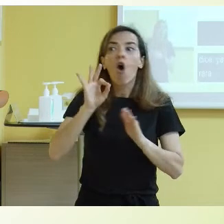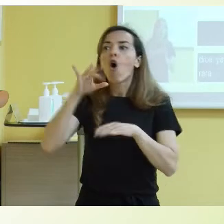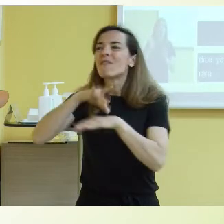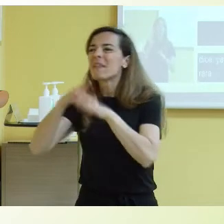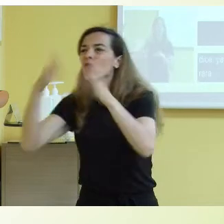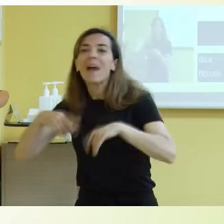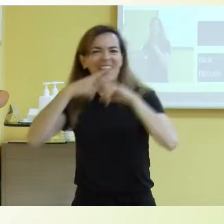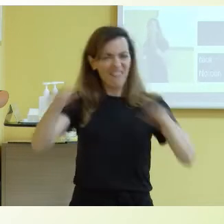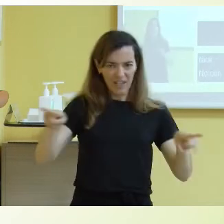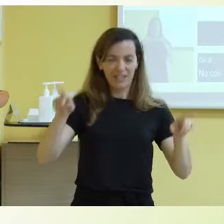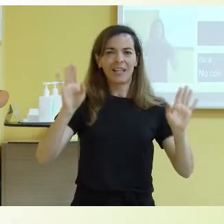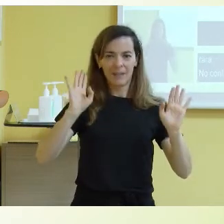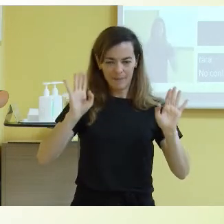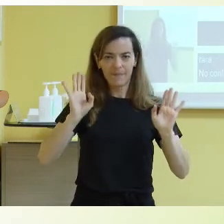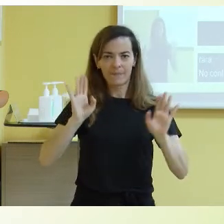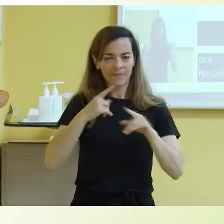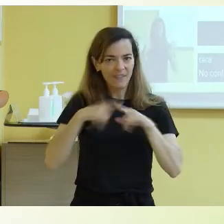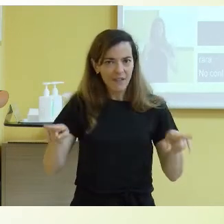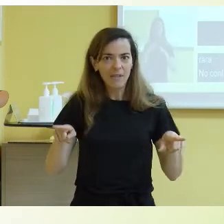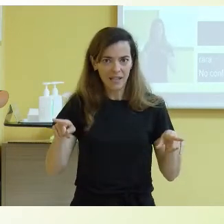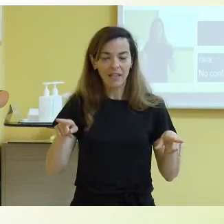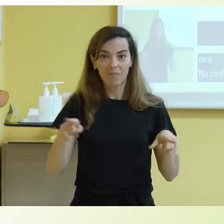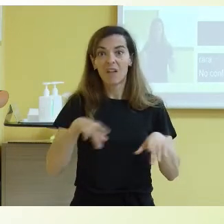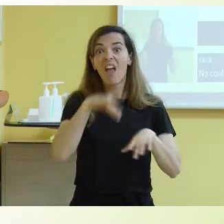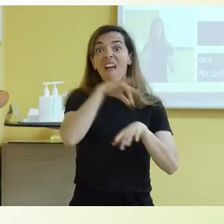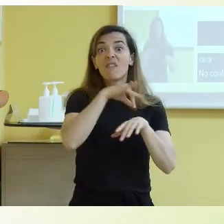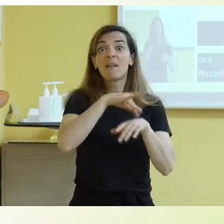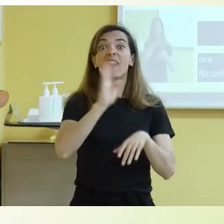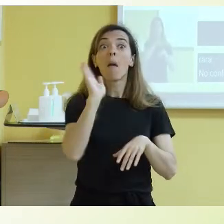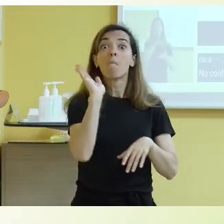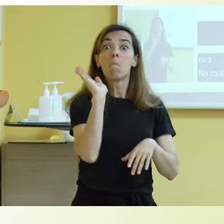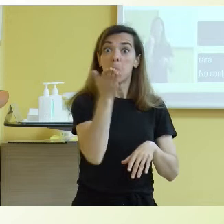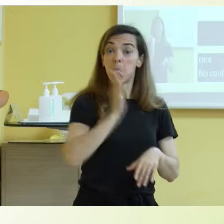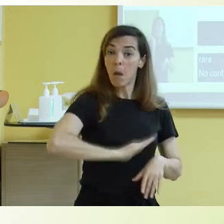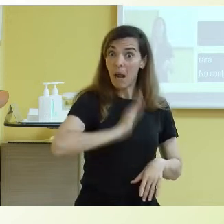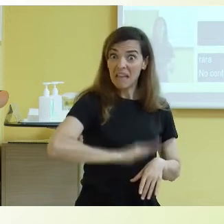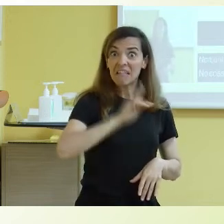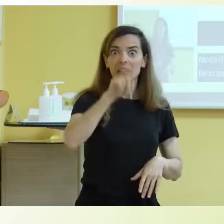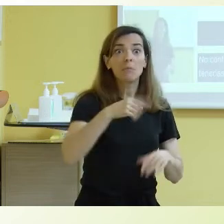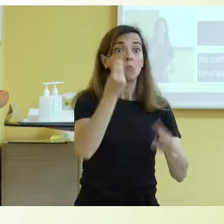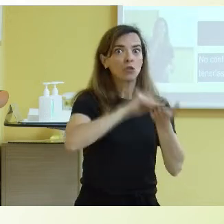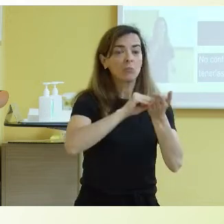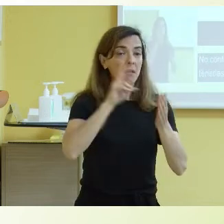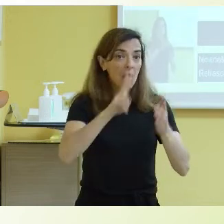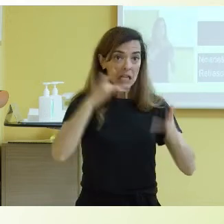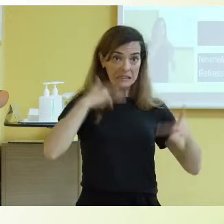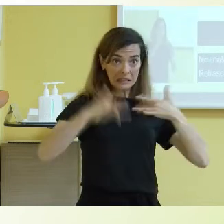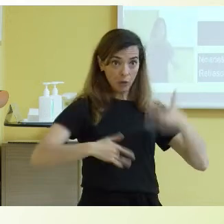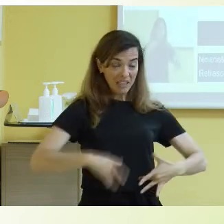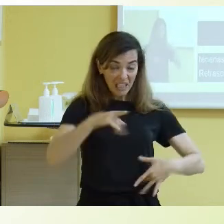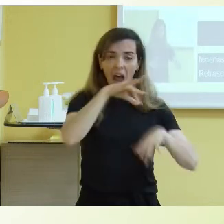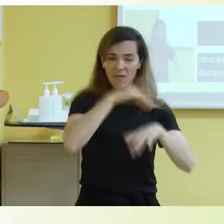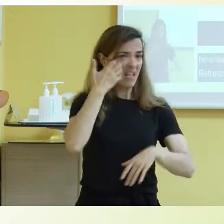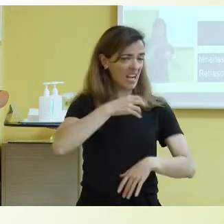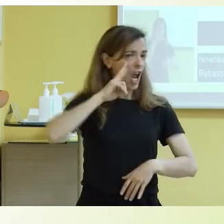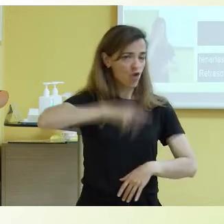retraso diagnóstico es otra cosa, lo tienen también las enfermedades prevalentes. Las enfermedades prevalentes muchas veces presentan una serie de sintomatología, está claro que no es una enfermedad rara